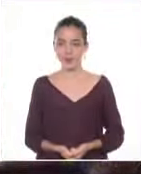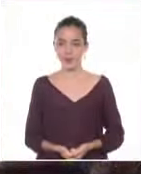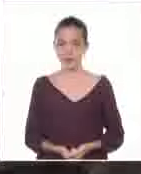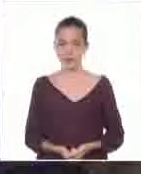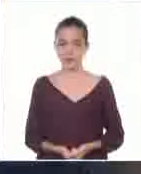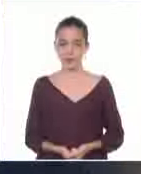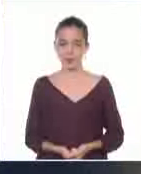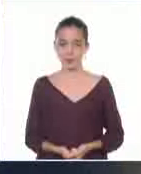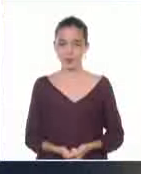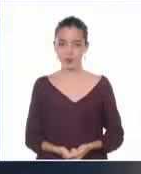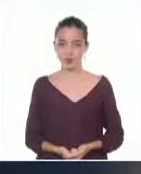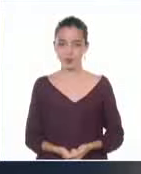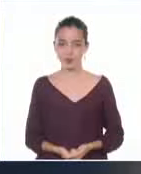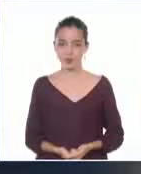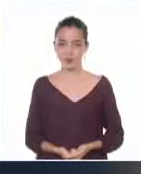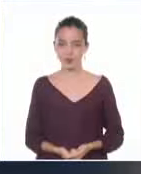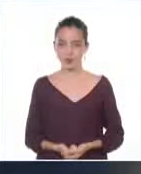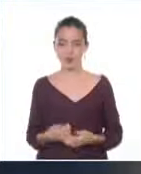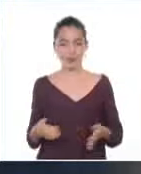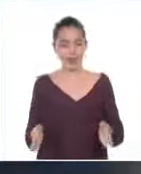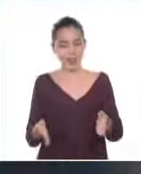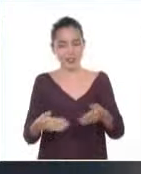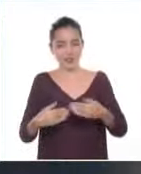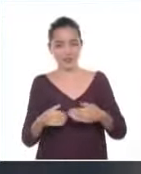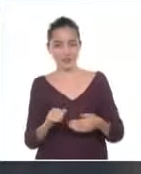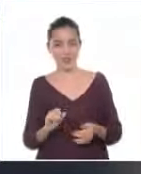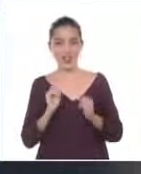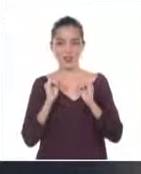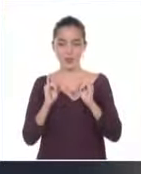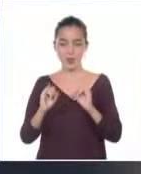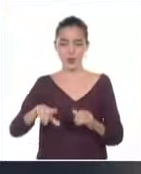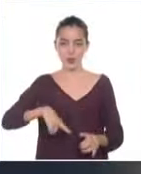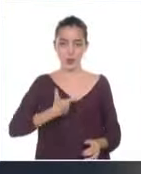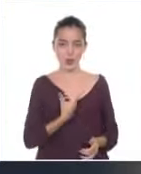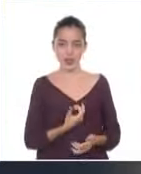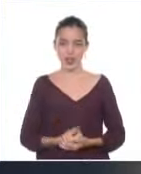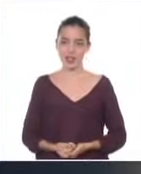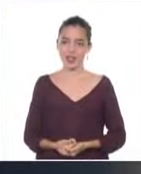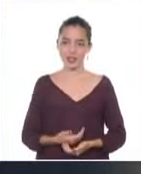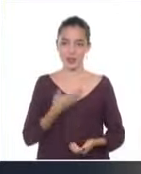Así finalizan las culturales. Muy buenas tardes y excelente fin de semana.